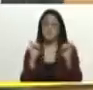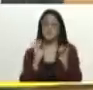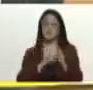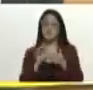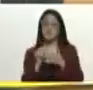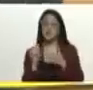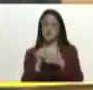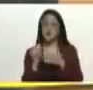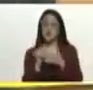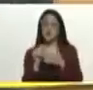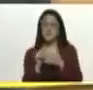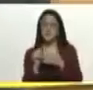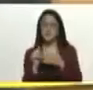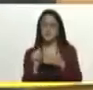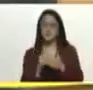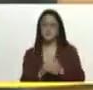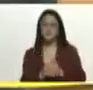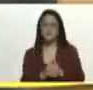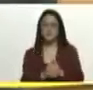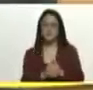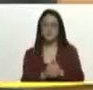dólar.